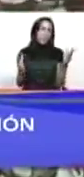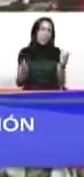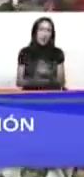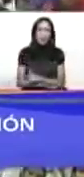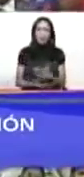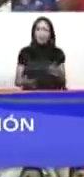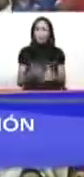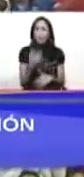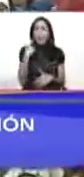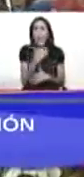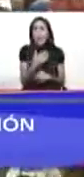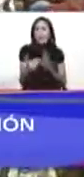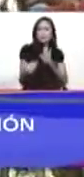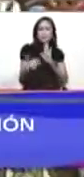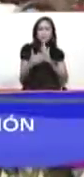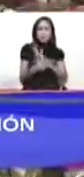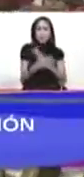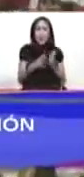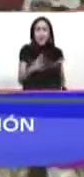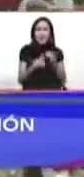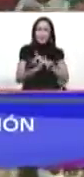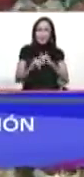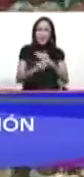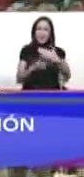Irreductible frente a la indolencia y la corrupción.